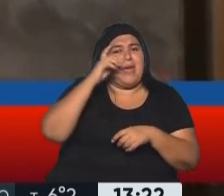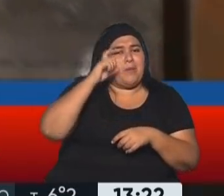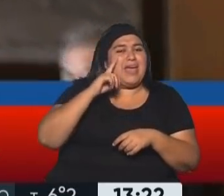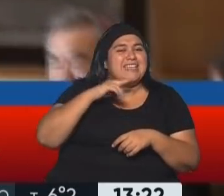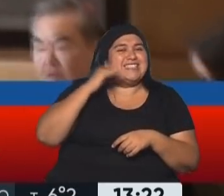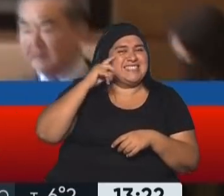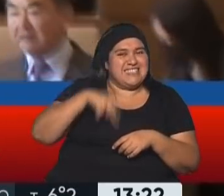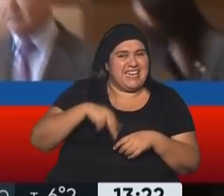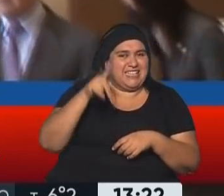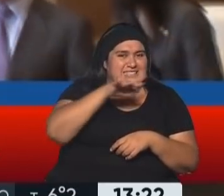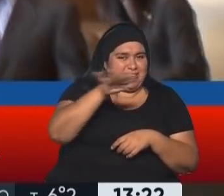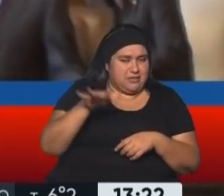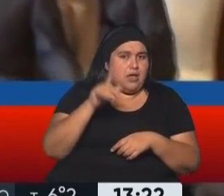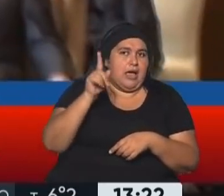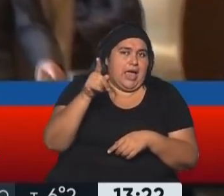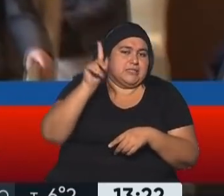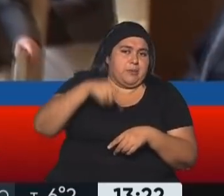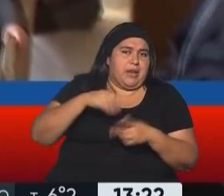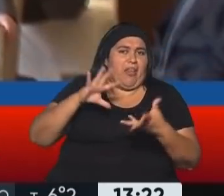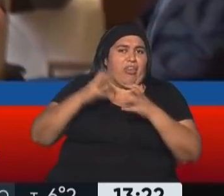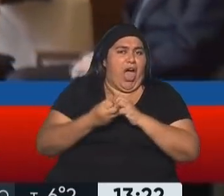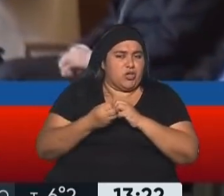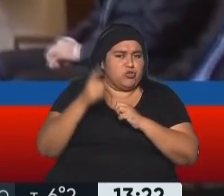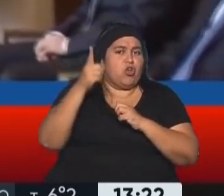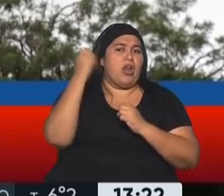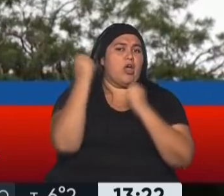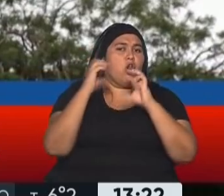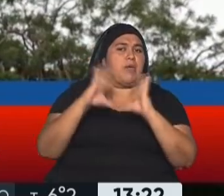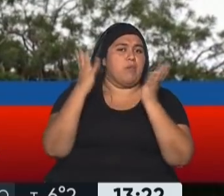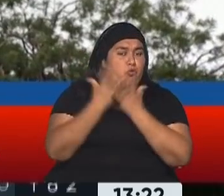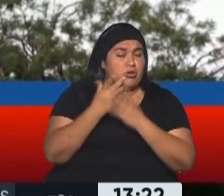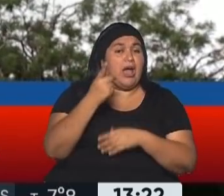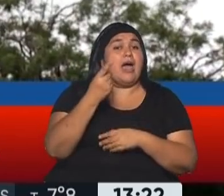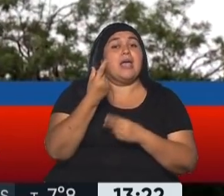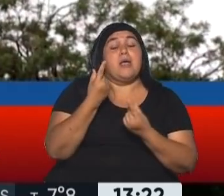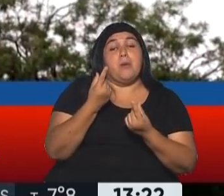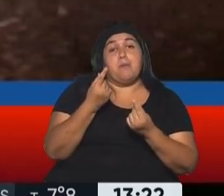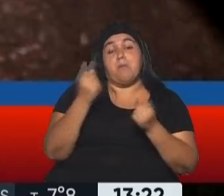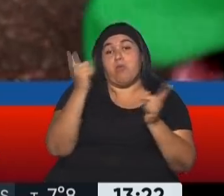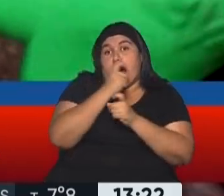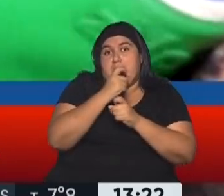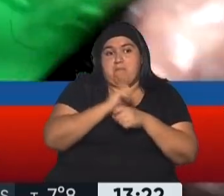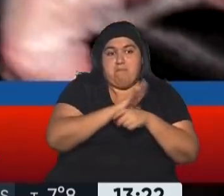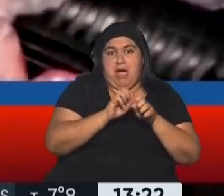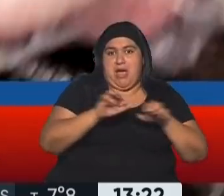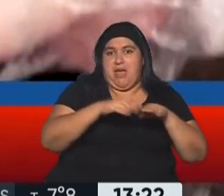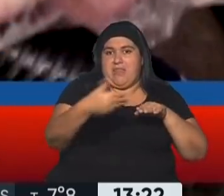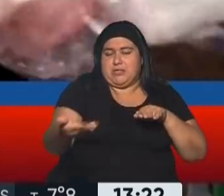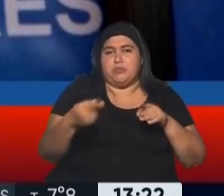vuelven en forma de daño a la economía mundial y frenan la recuperación global post-pandemia.